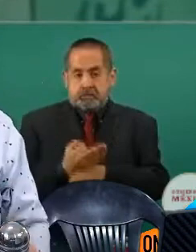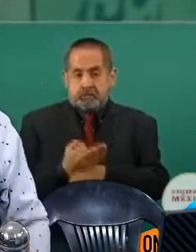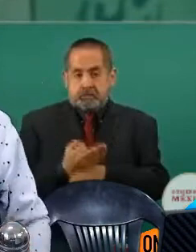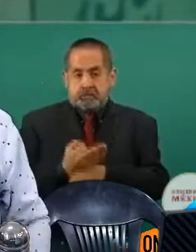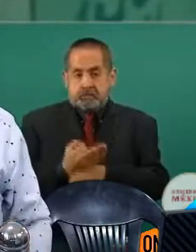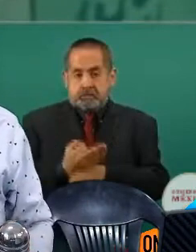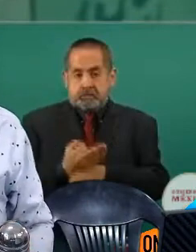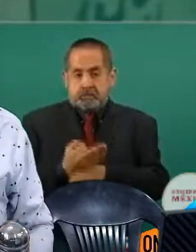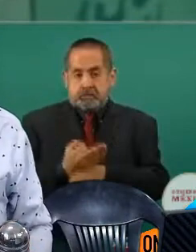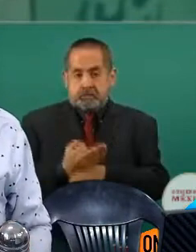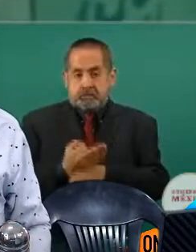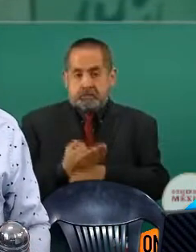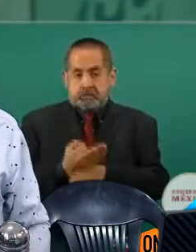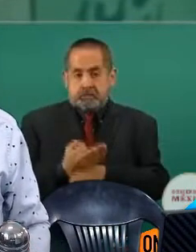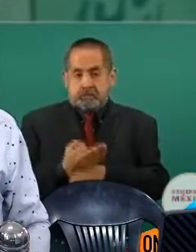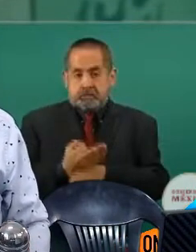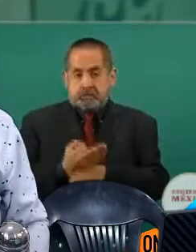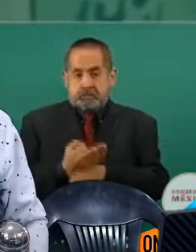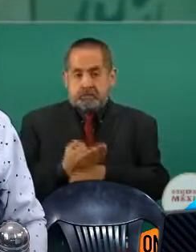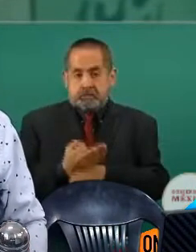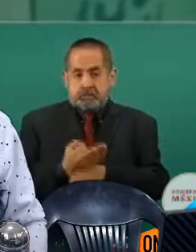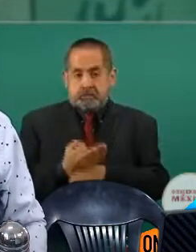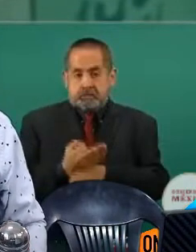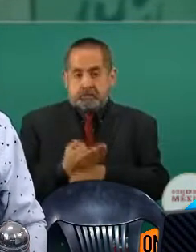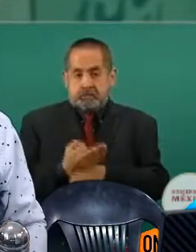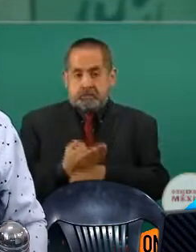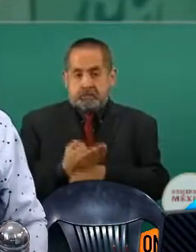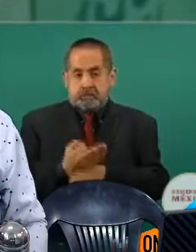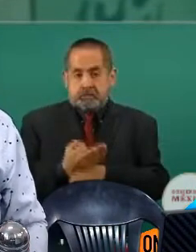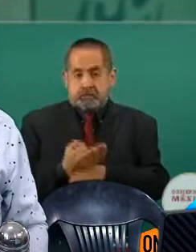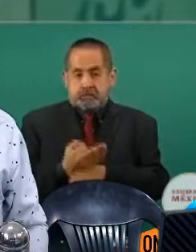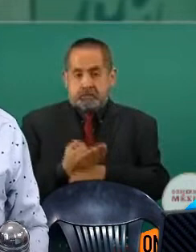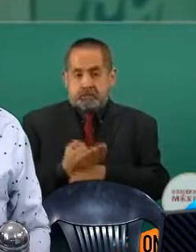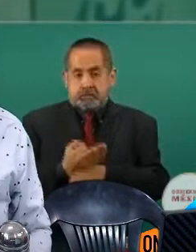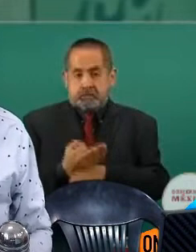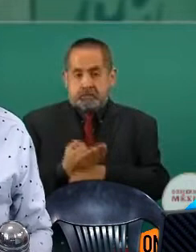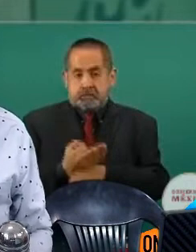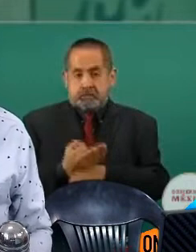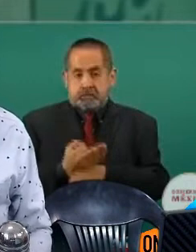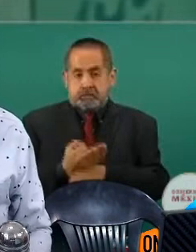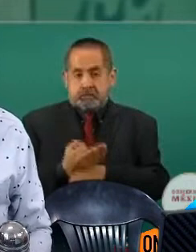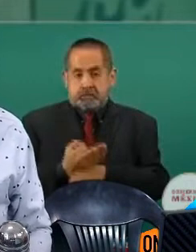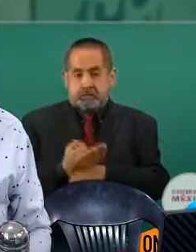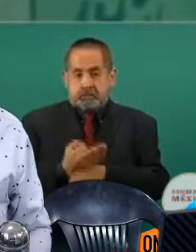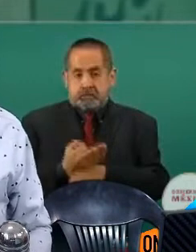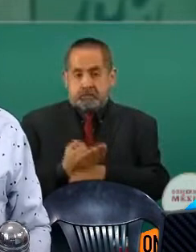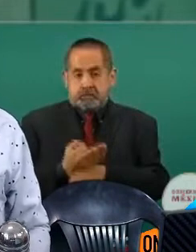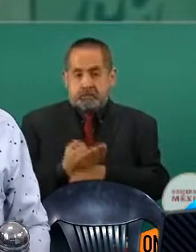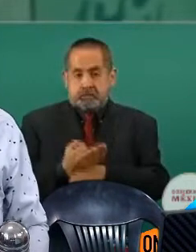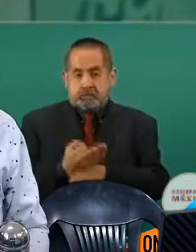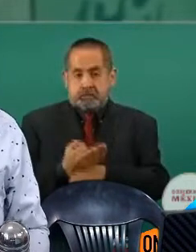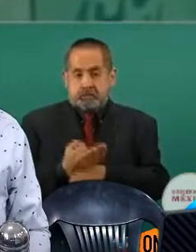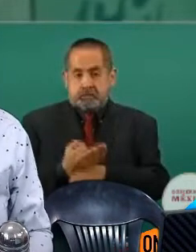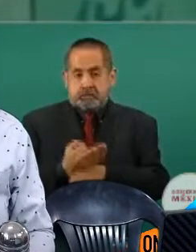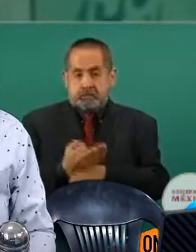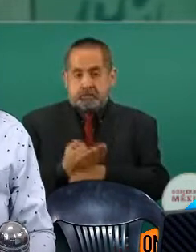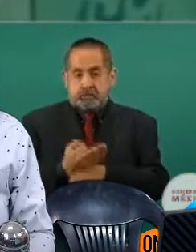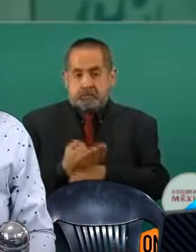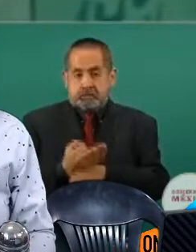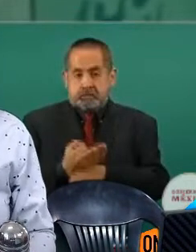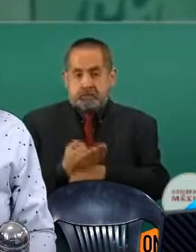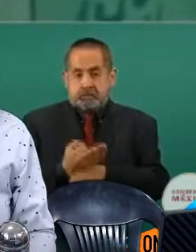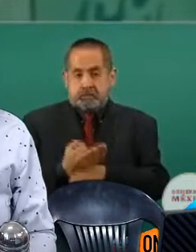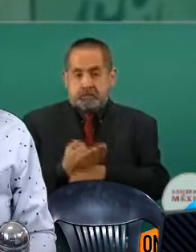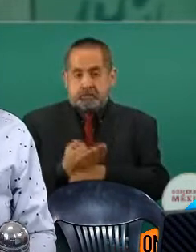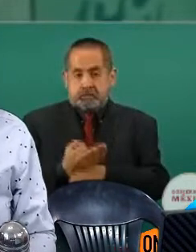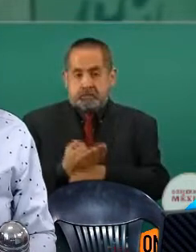con ustedes y me da la oportunidad de ver sus comentarios y poder agradecerles a todos que están con nosotros todos los días.